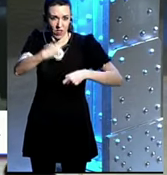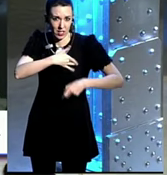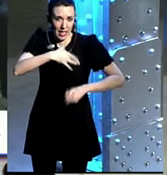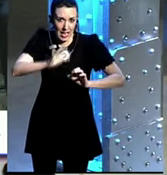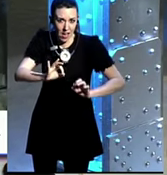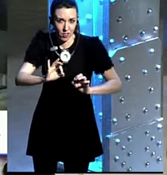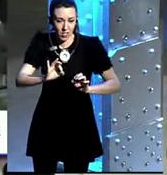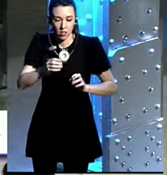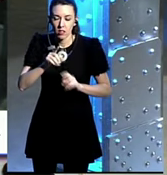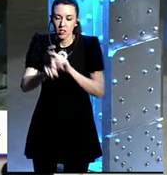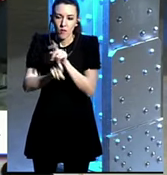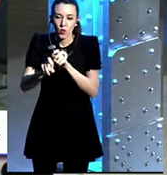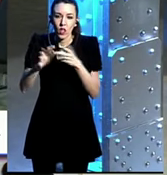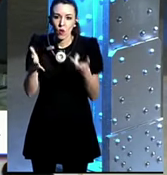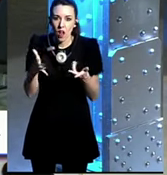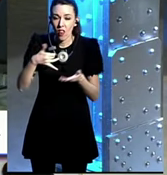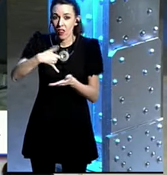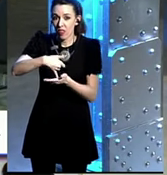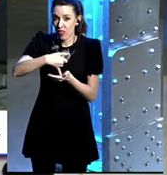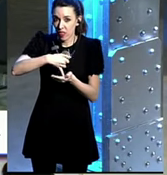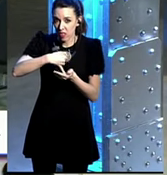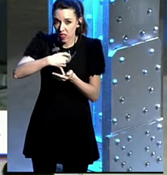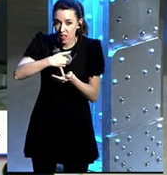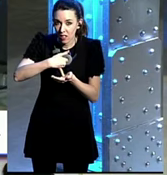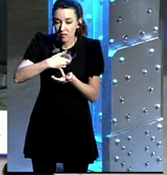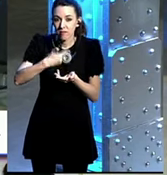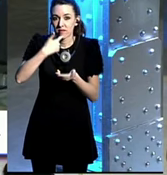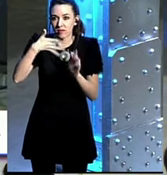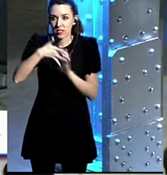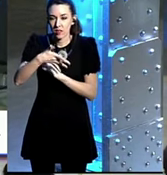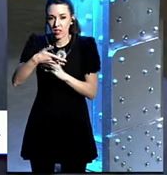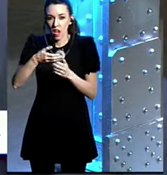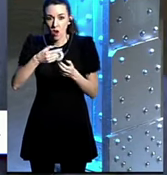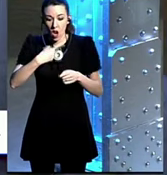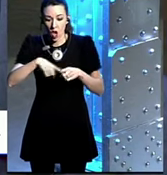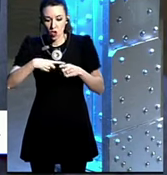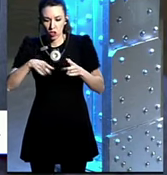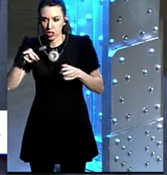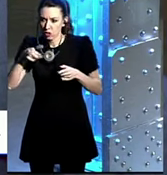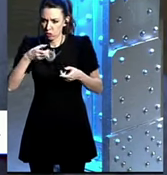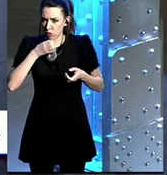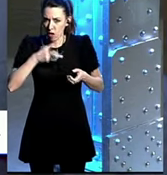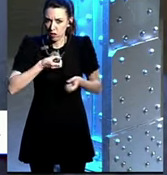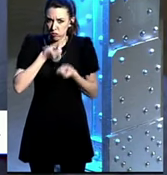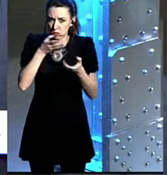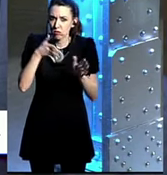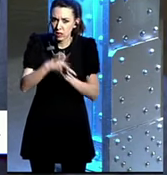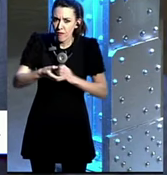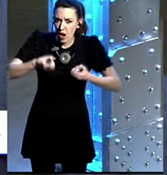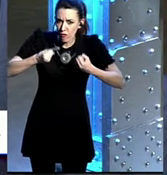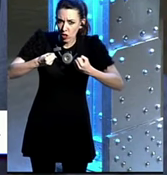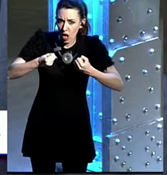Y mi pregunta es, la vulnerabilidad, es decir, confesar las cosas que usted confiesa, ¿es una fortaleza?